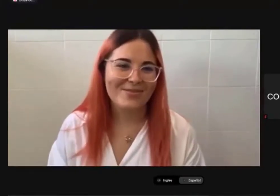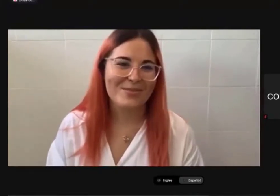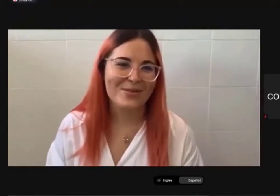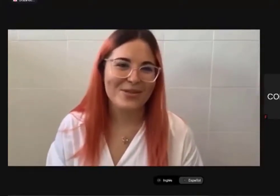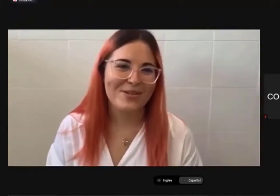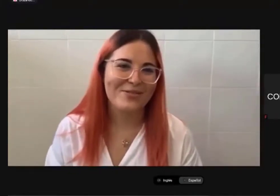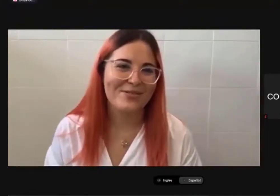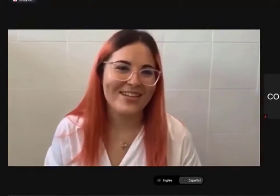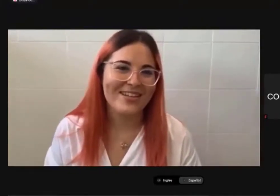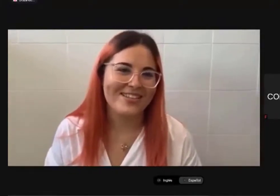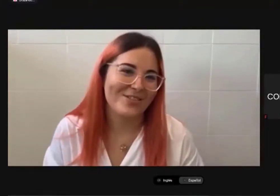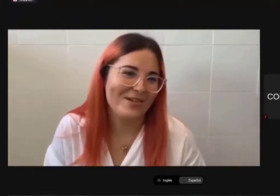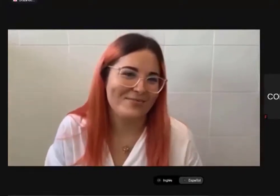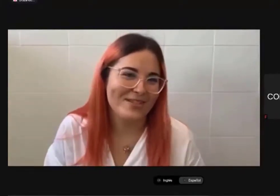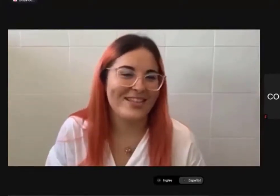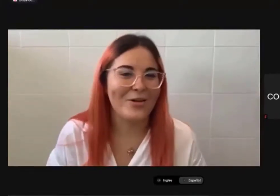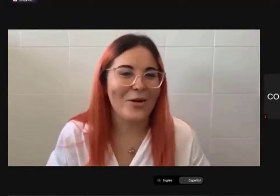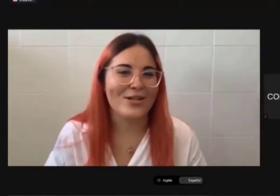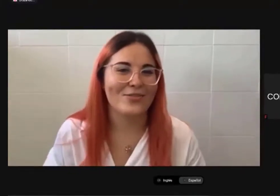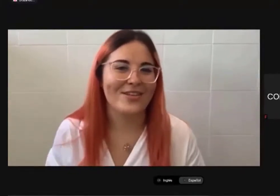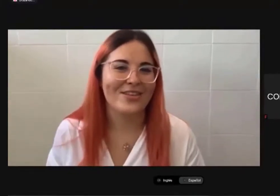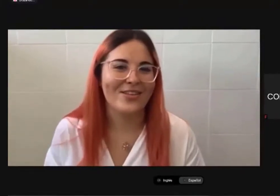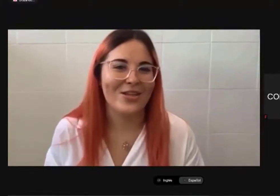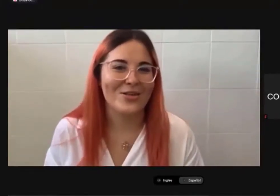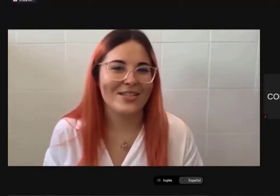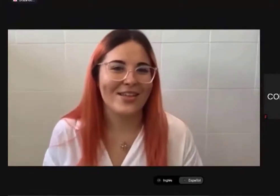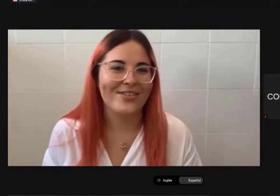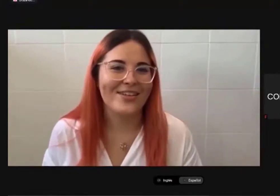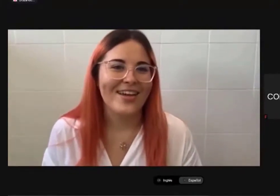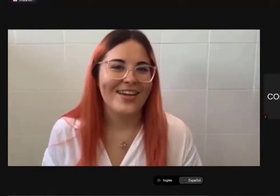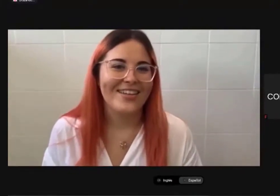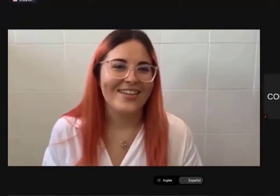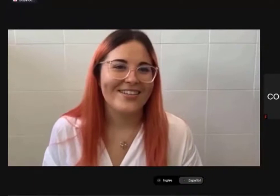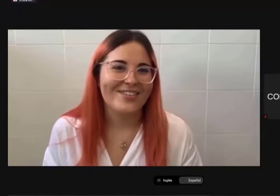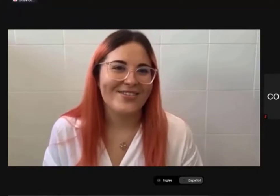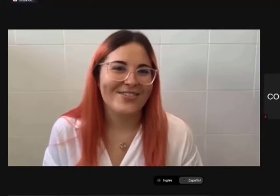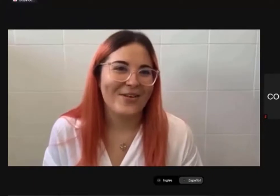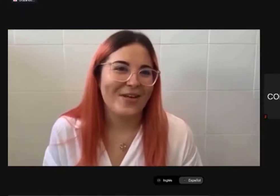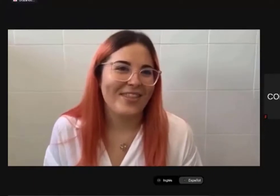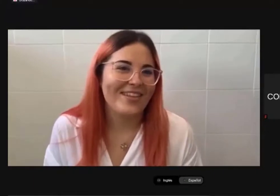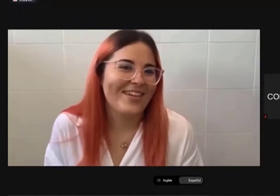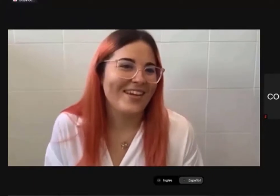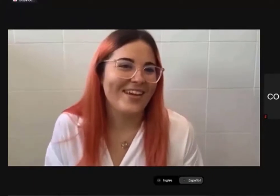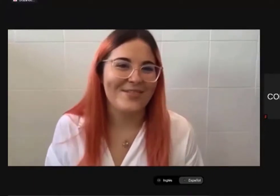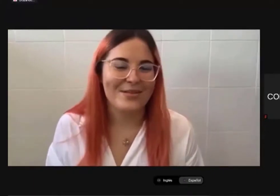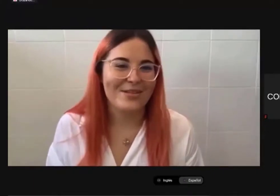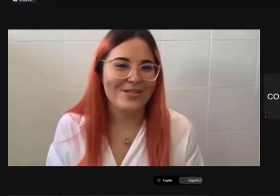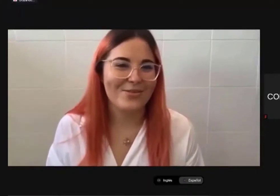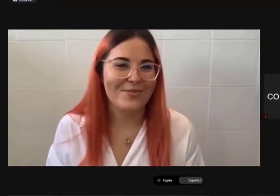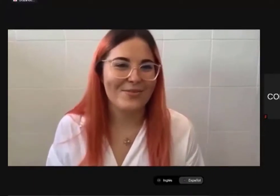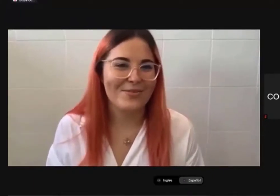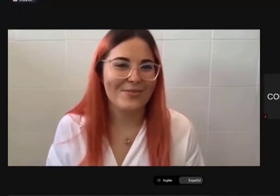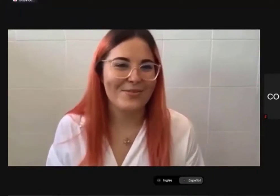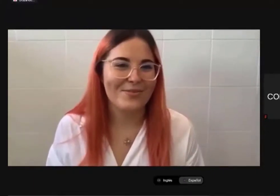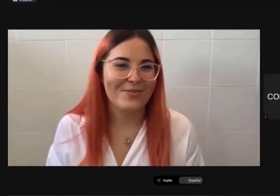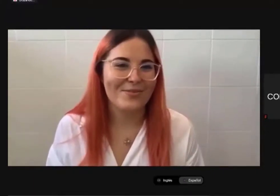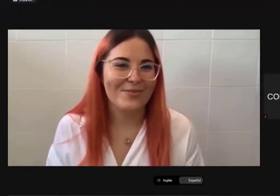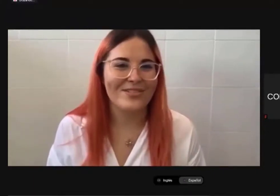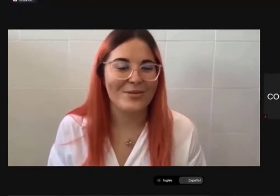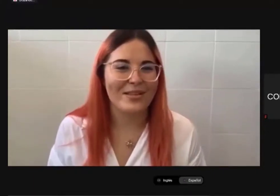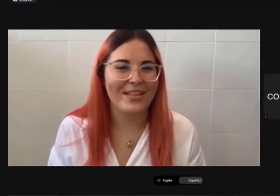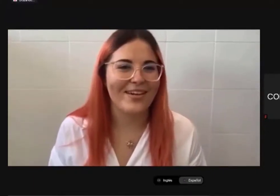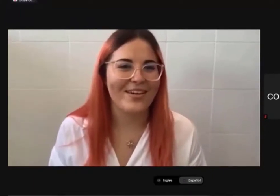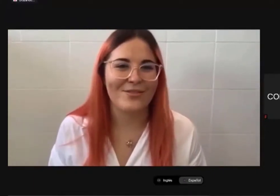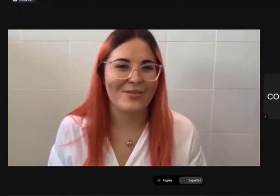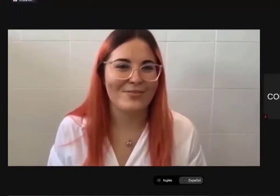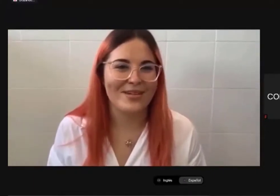Hola, soy Larmos Bartomeu y soy la presidenta del Congreso Fallida el año pasado, y solo vengo a decir que para mí es todo un placer y un orgullo